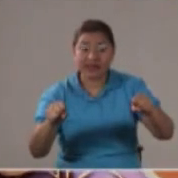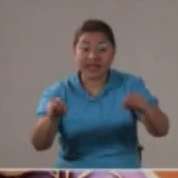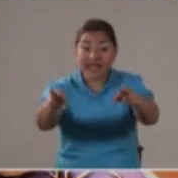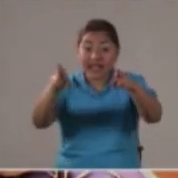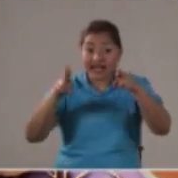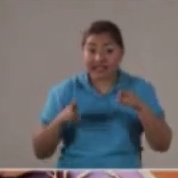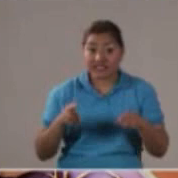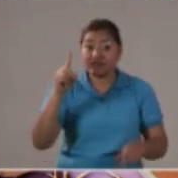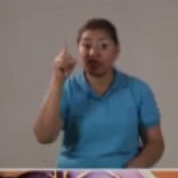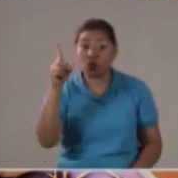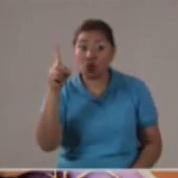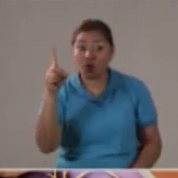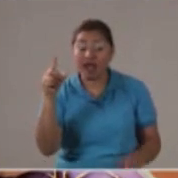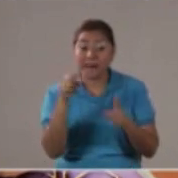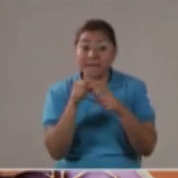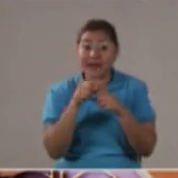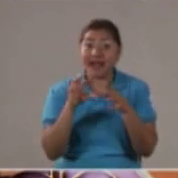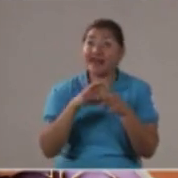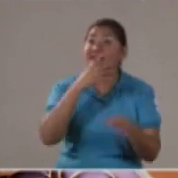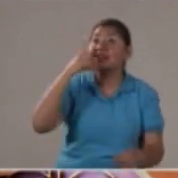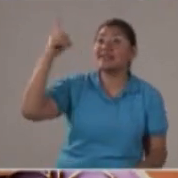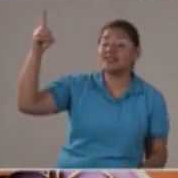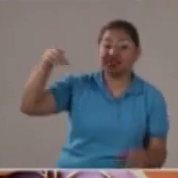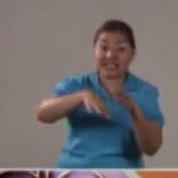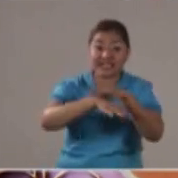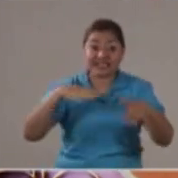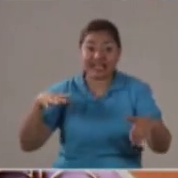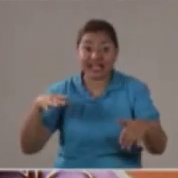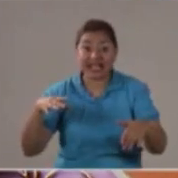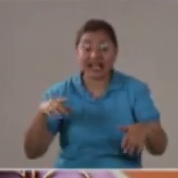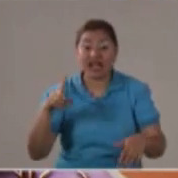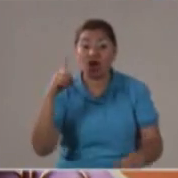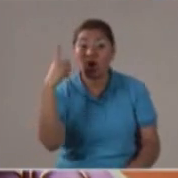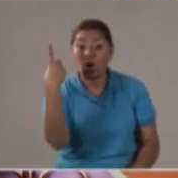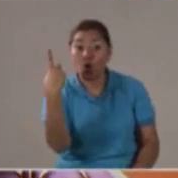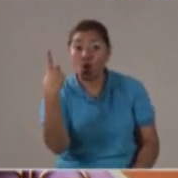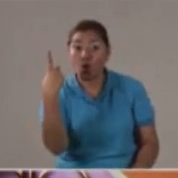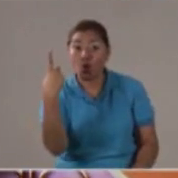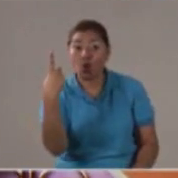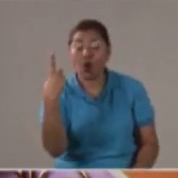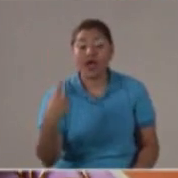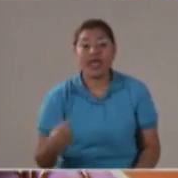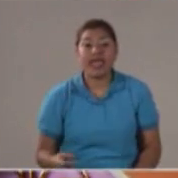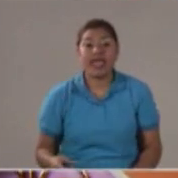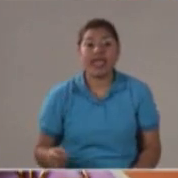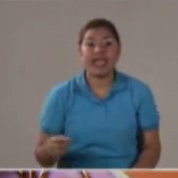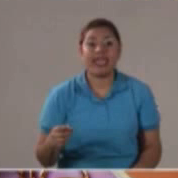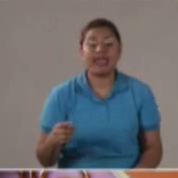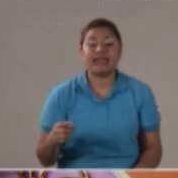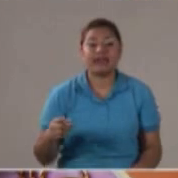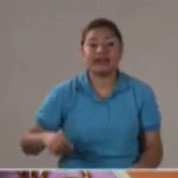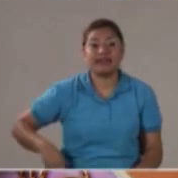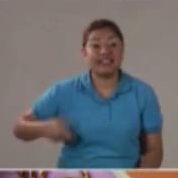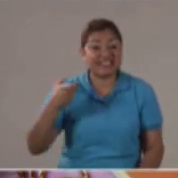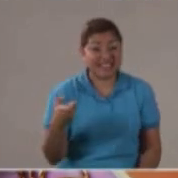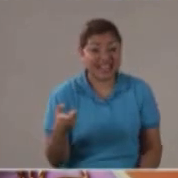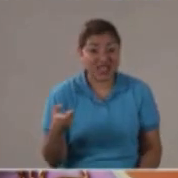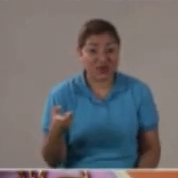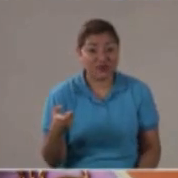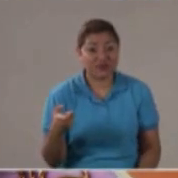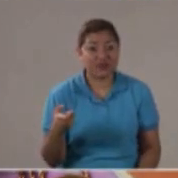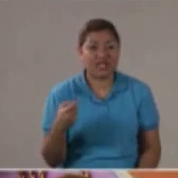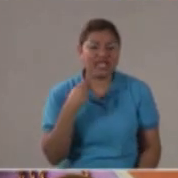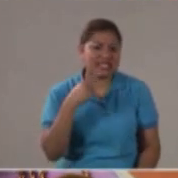recibir un rema de Dios, sacar un billete, por decirle, y llegar con alguien. Yo sé que probablemente